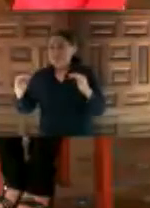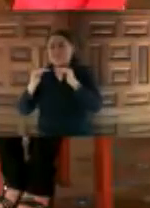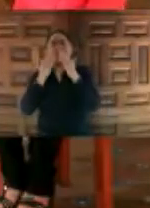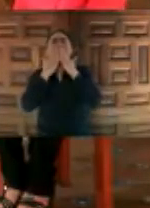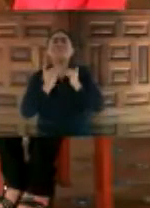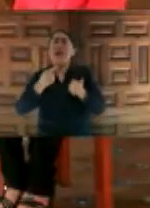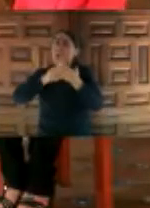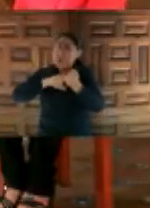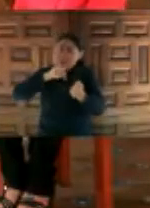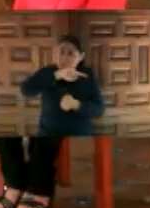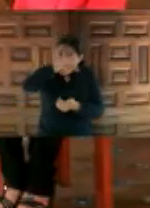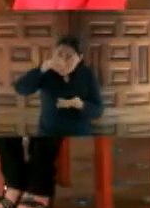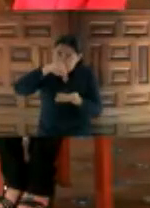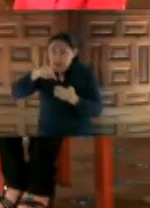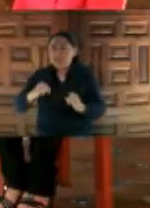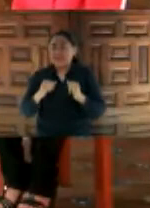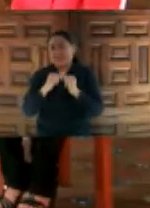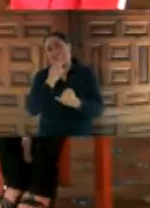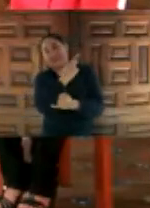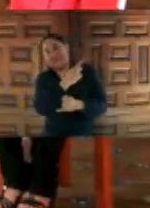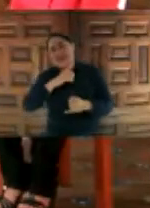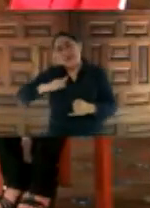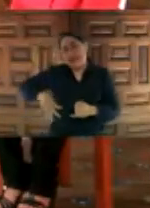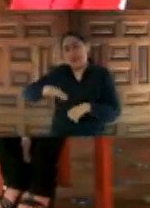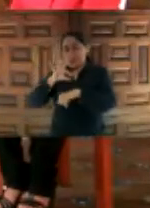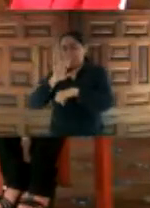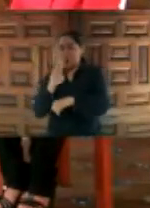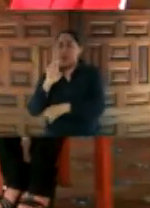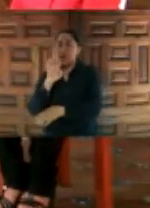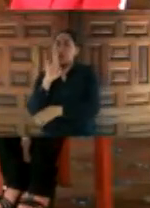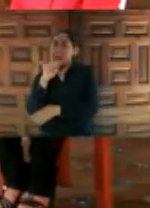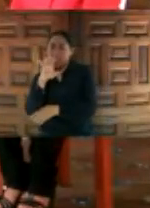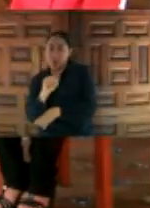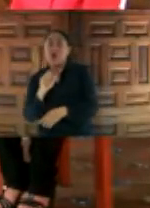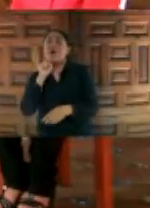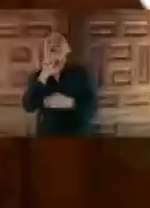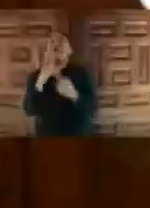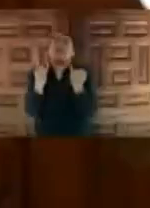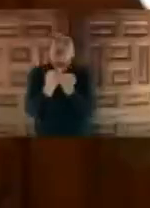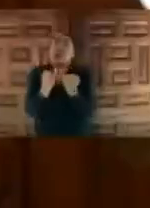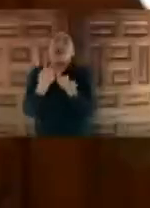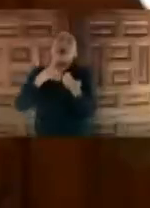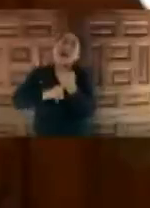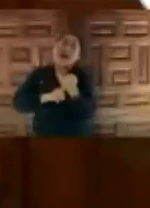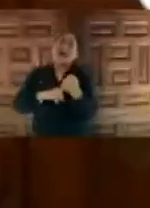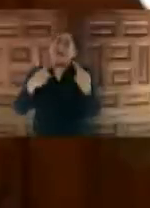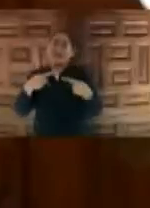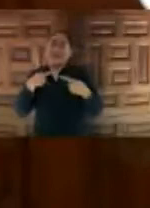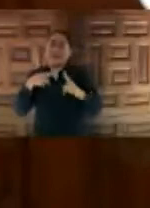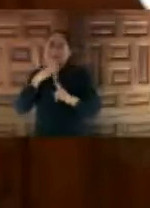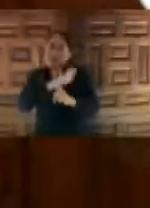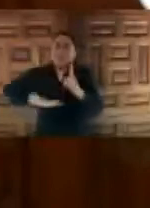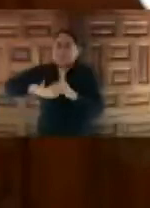entre las propias instituciones, tal como ya lo señalaba el doctor Eduardo, pero también entre los sujetos que las habitan o los que estamos allí, ¿no?